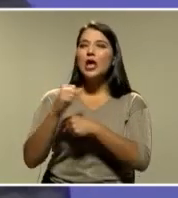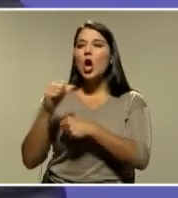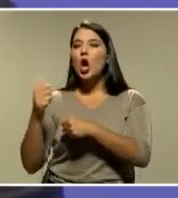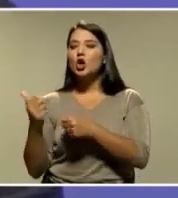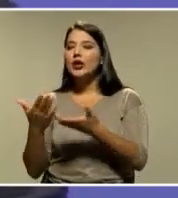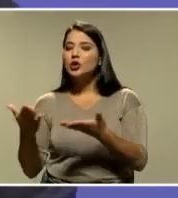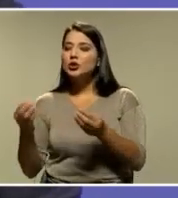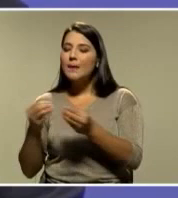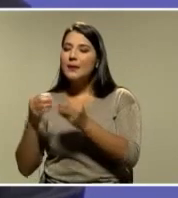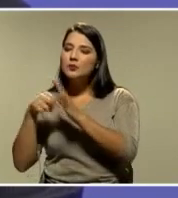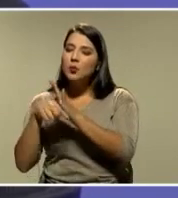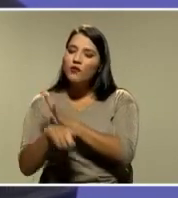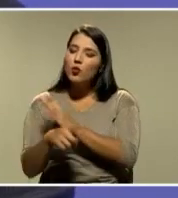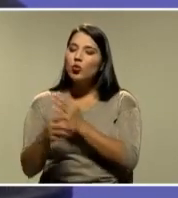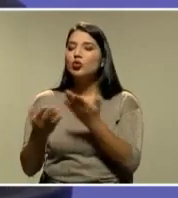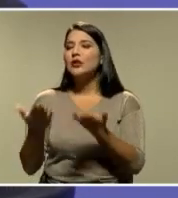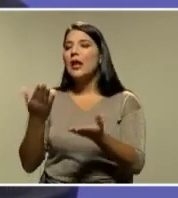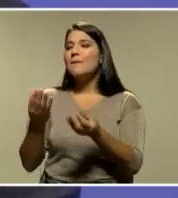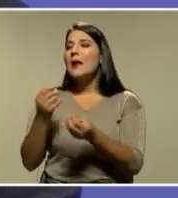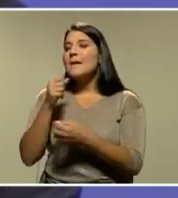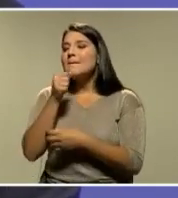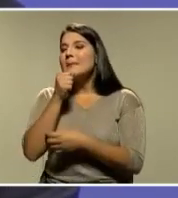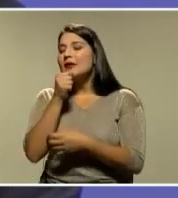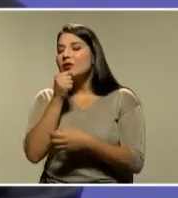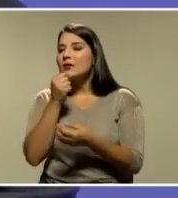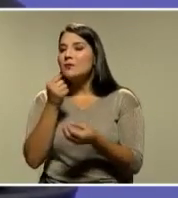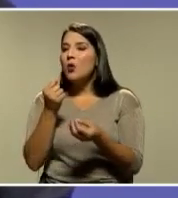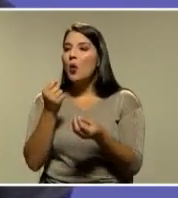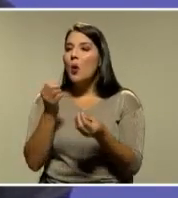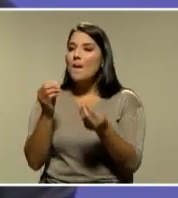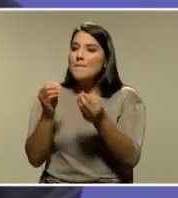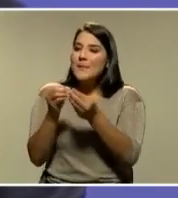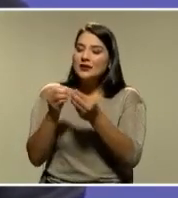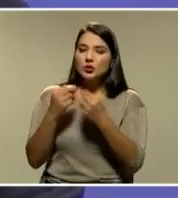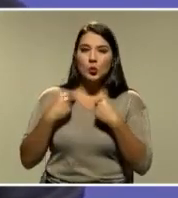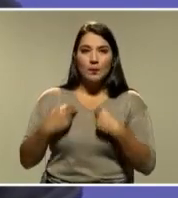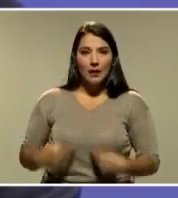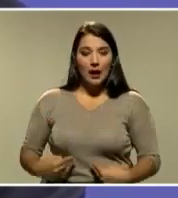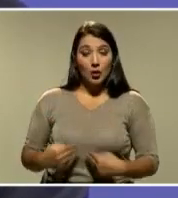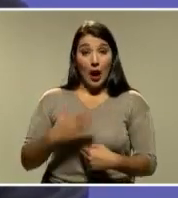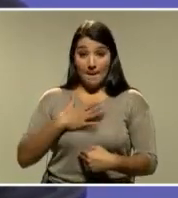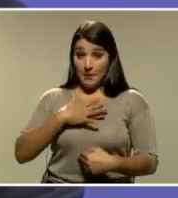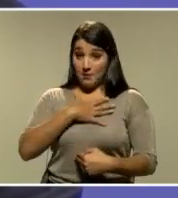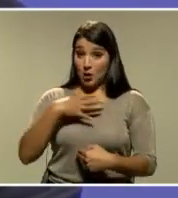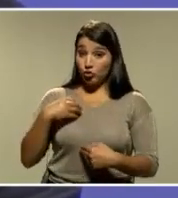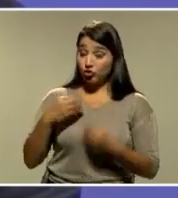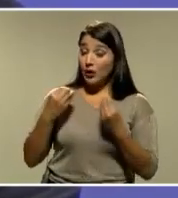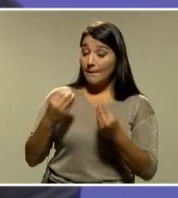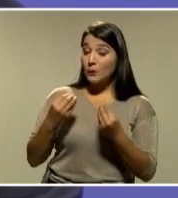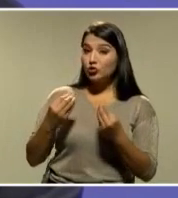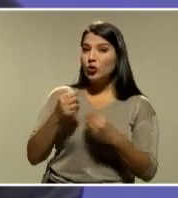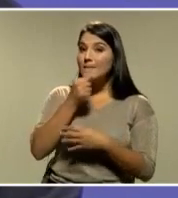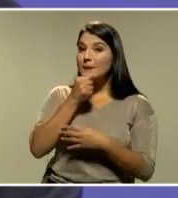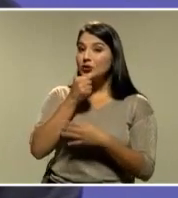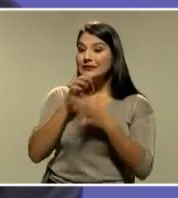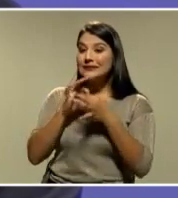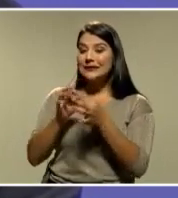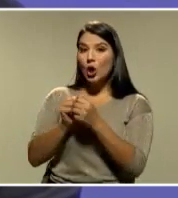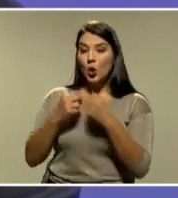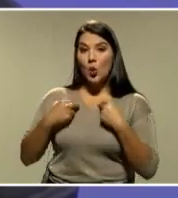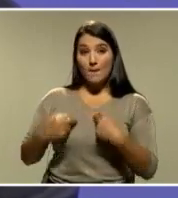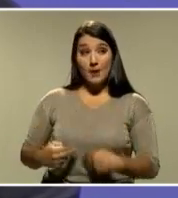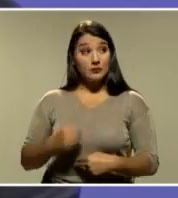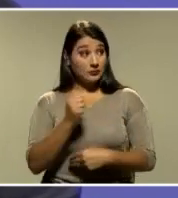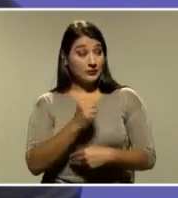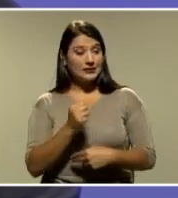a profundidad, más periodismo de corte humano. A mí me gusta mucho el periodismo de corte humano, ¿verdad?